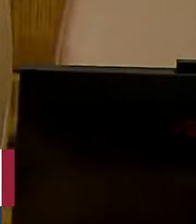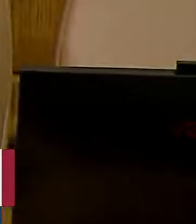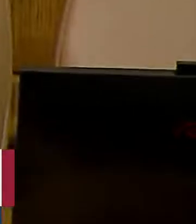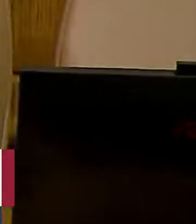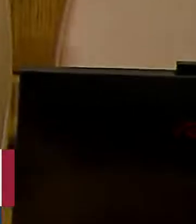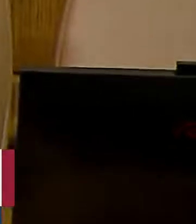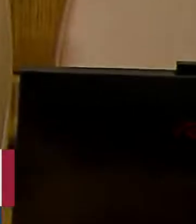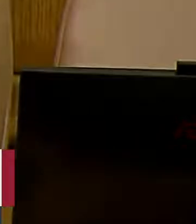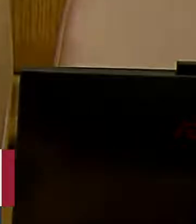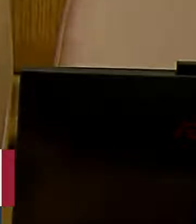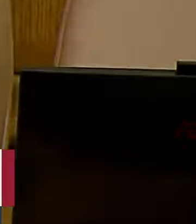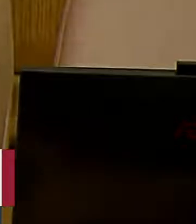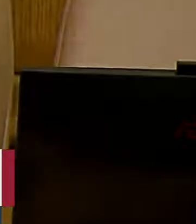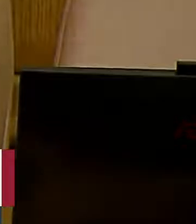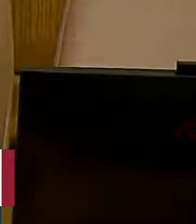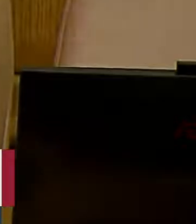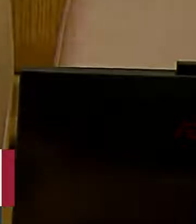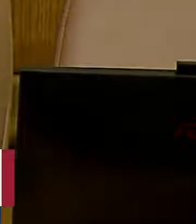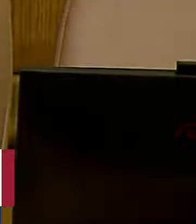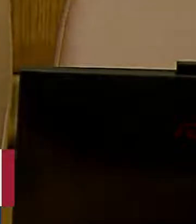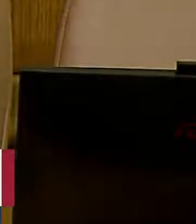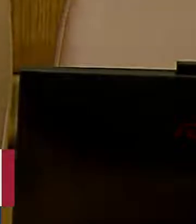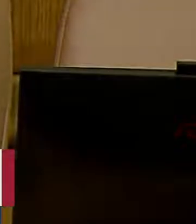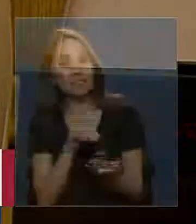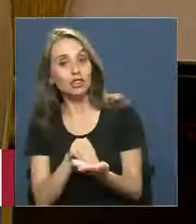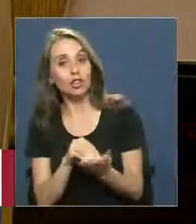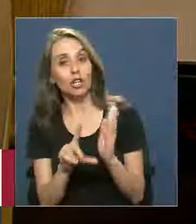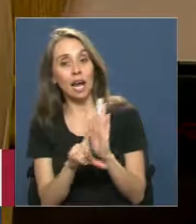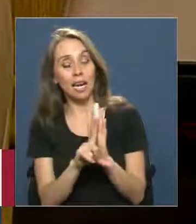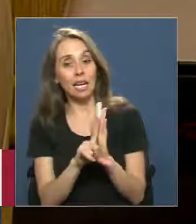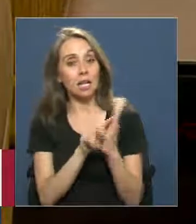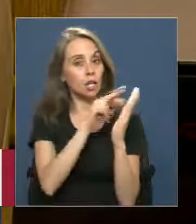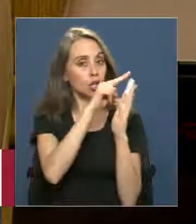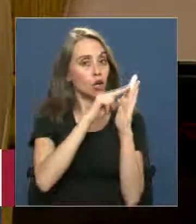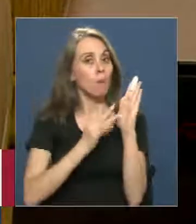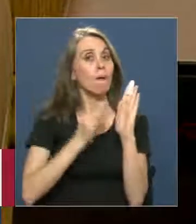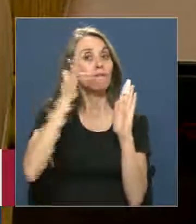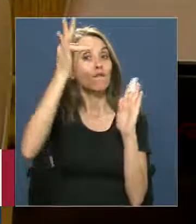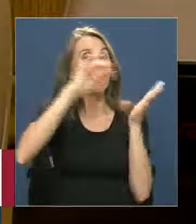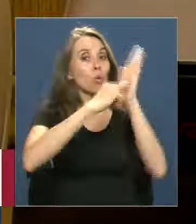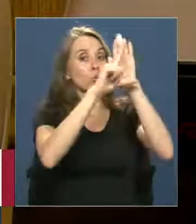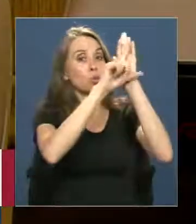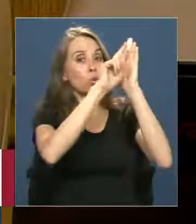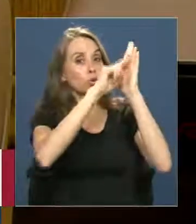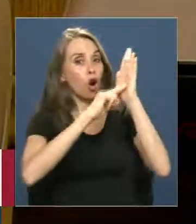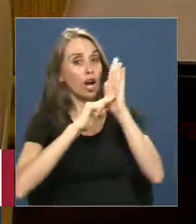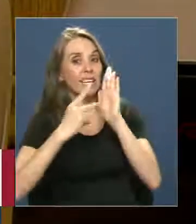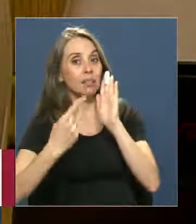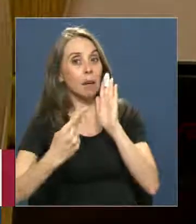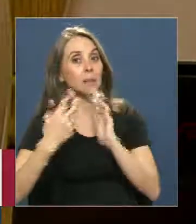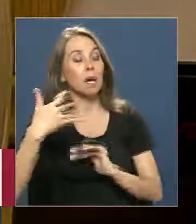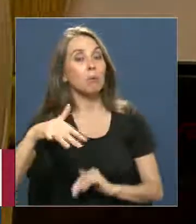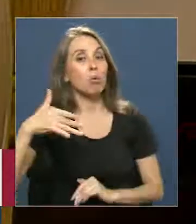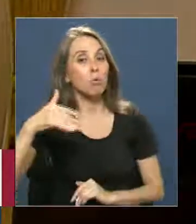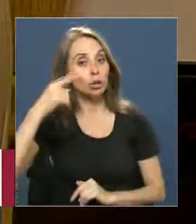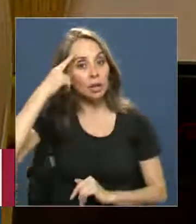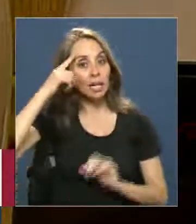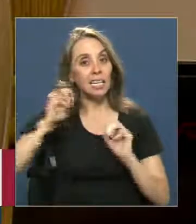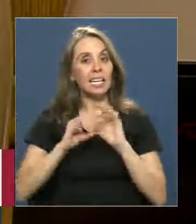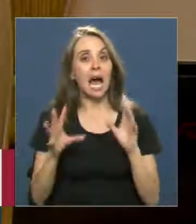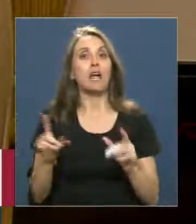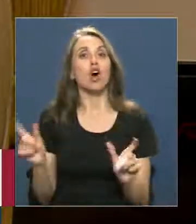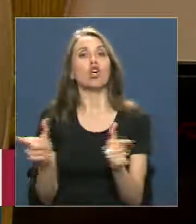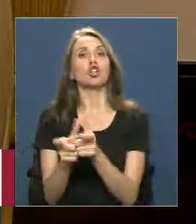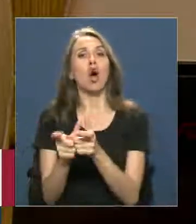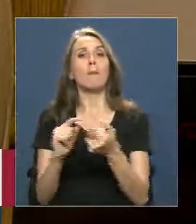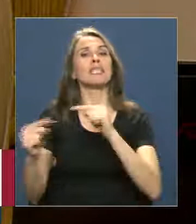y, por lo tanto, para la historia de la ley, su interpretación es tremendamente relevante que tengamos algo claro de lo que se discutió en la